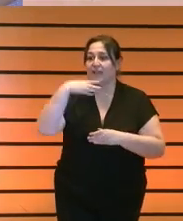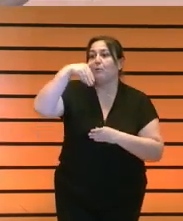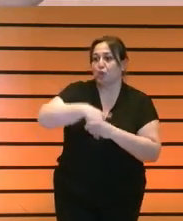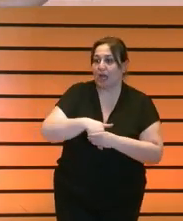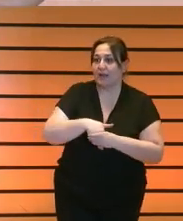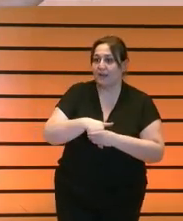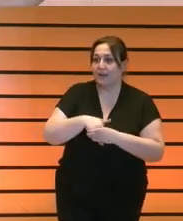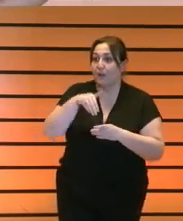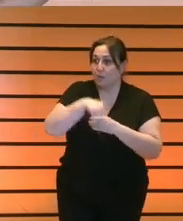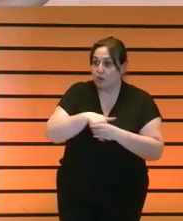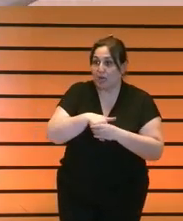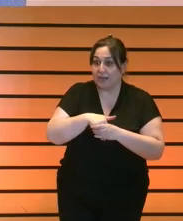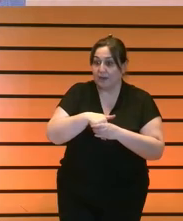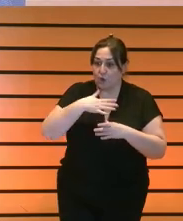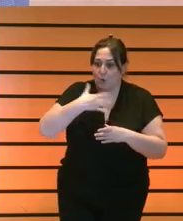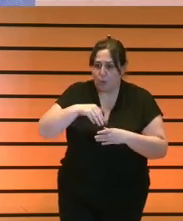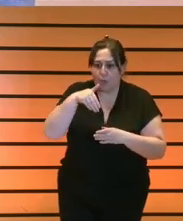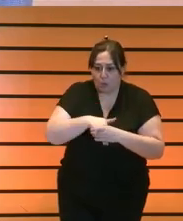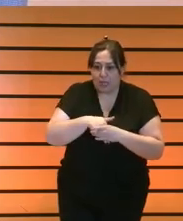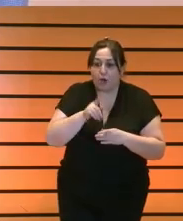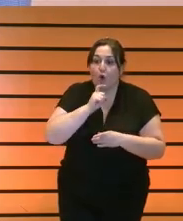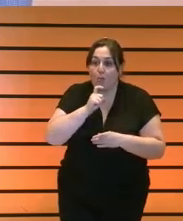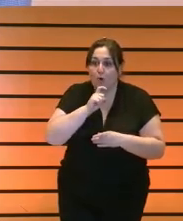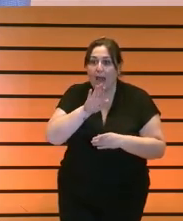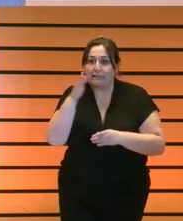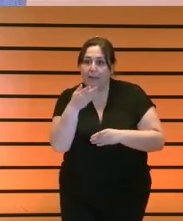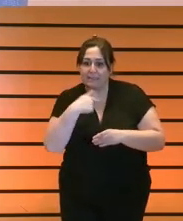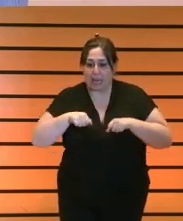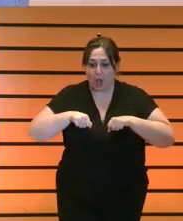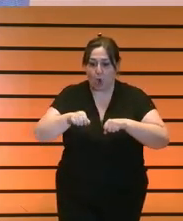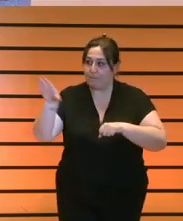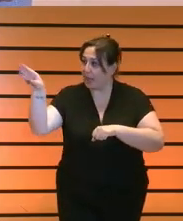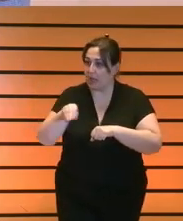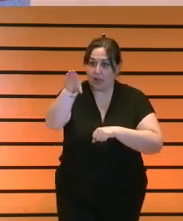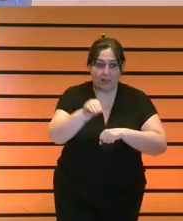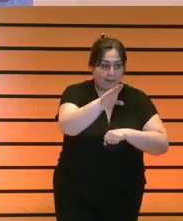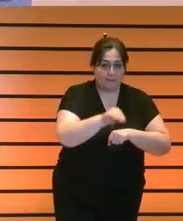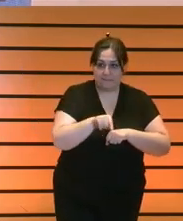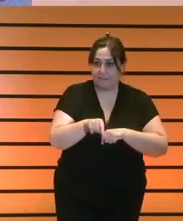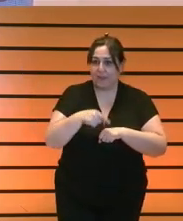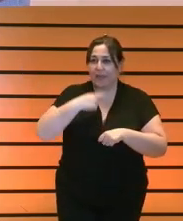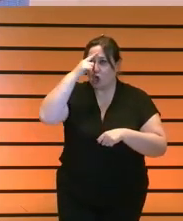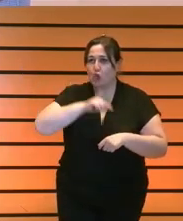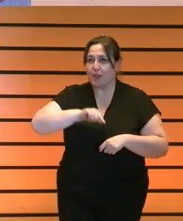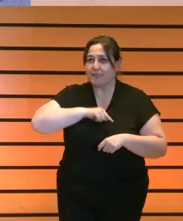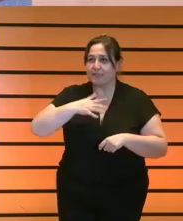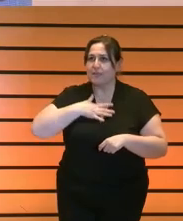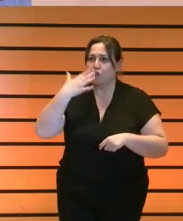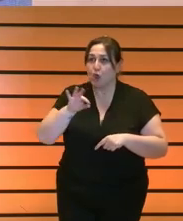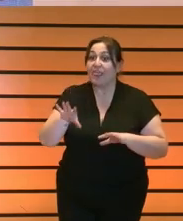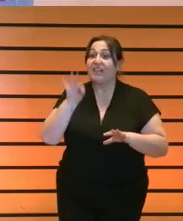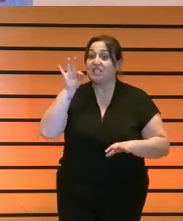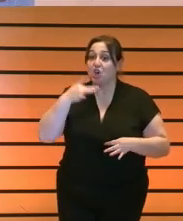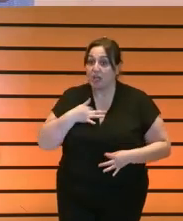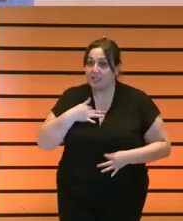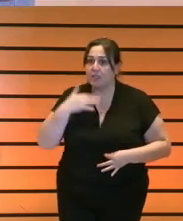través de nuestro carro de la compra, ¿no? Seamos conscientes de la capacidad transformadora que tienen nuestras decisiones